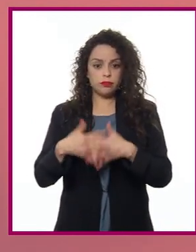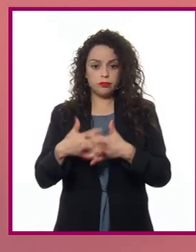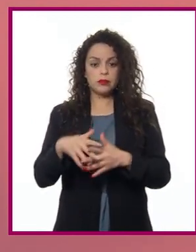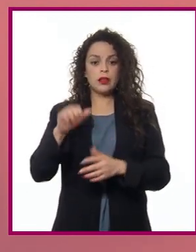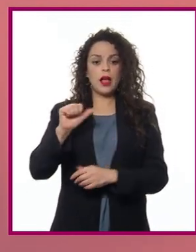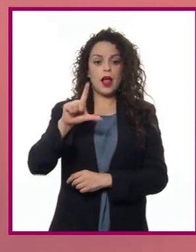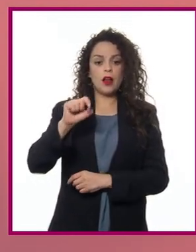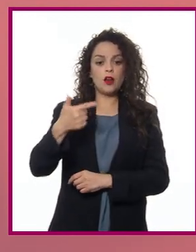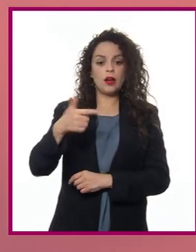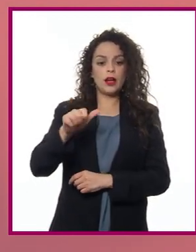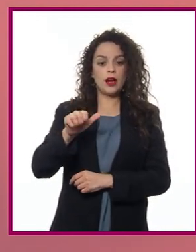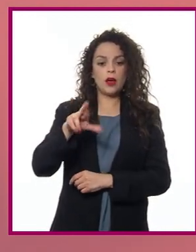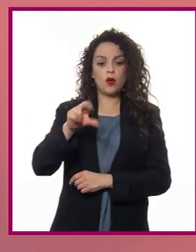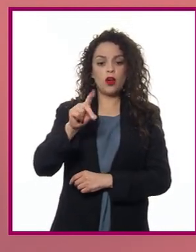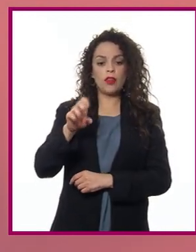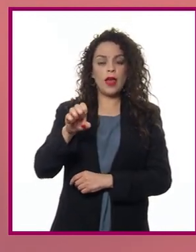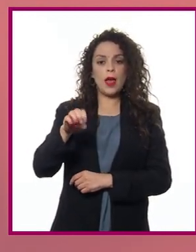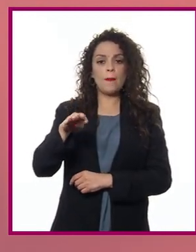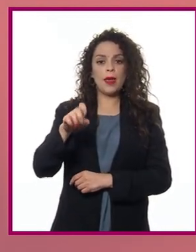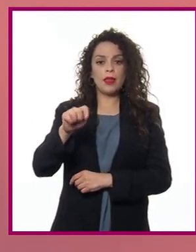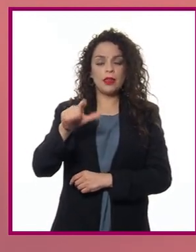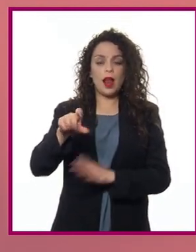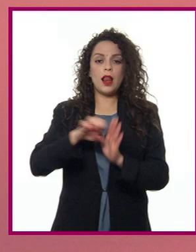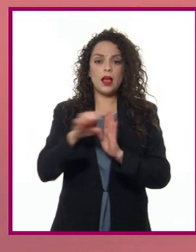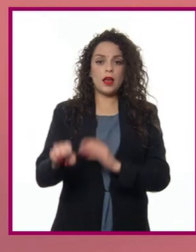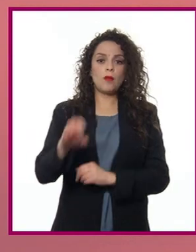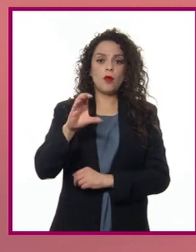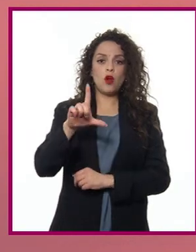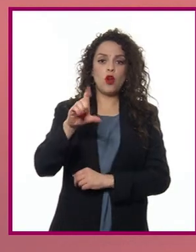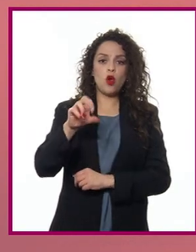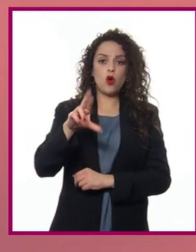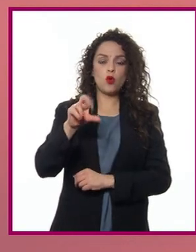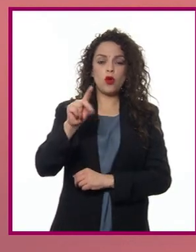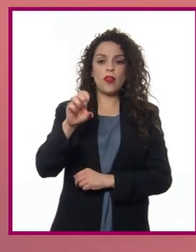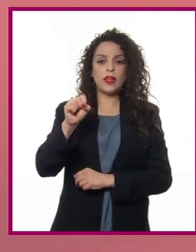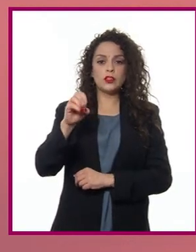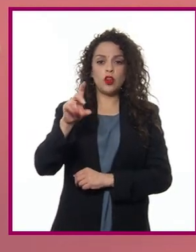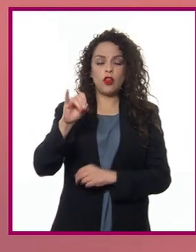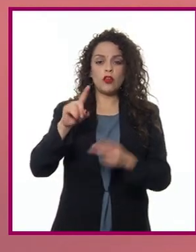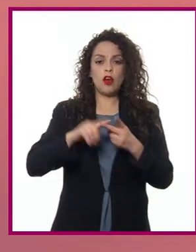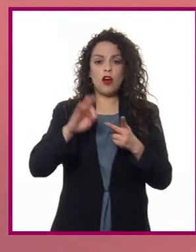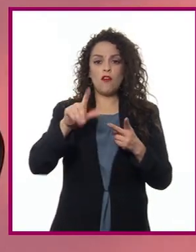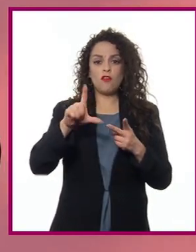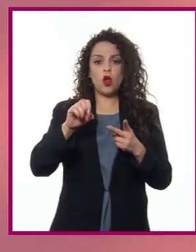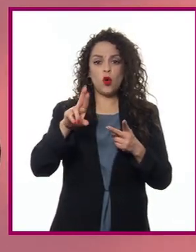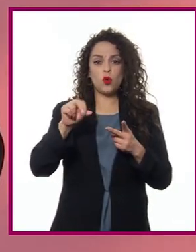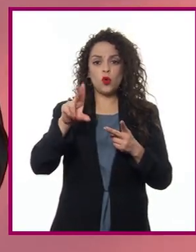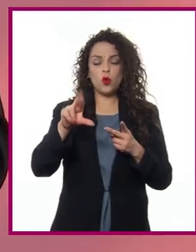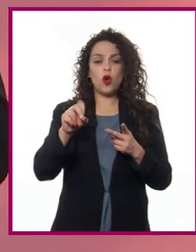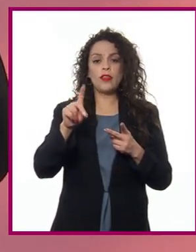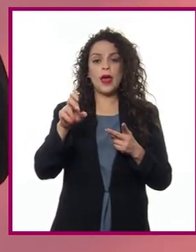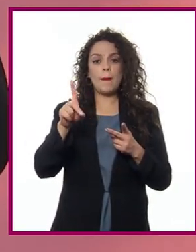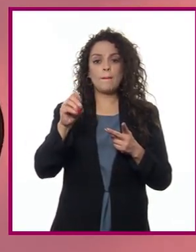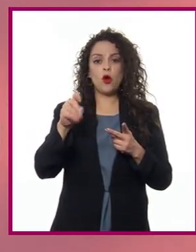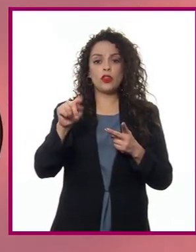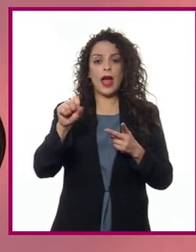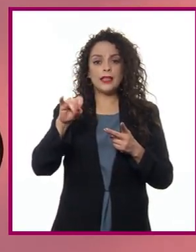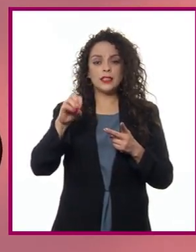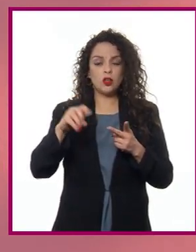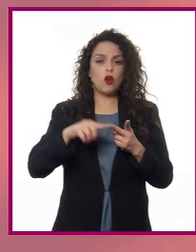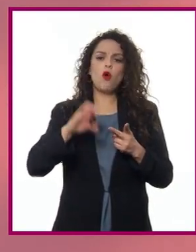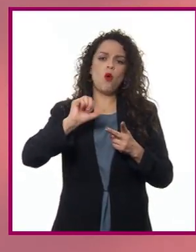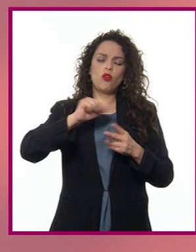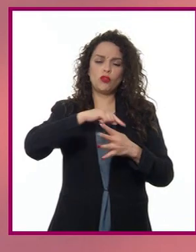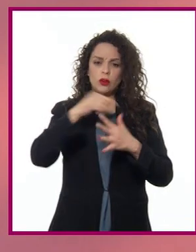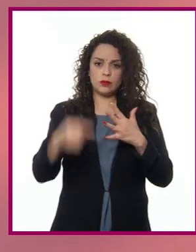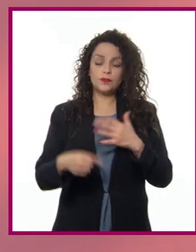del metal. Por ejemplo, el cloruro de sodio, el fluoruro de potasio, entre otros. Vamos a diseñar un juego